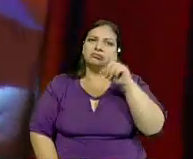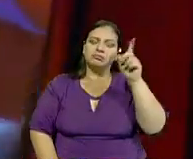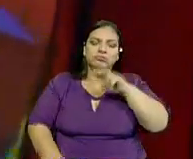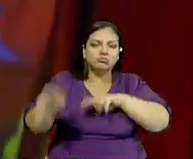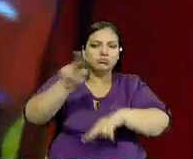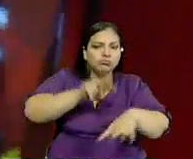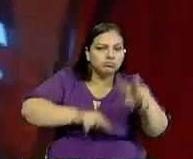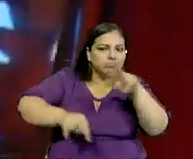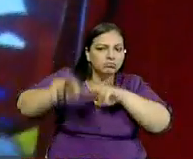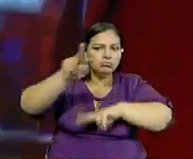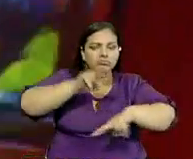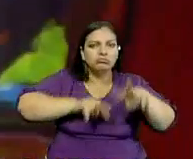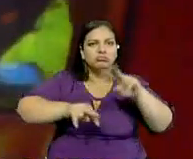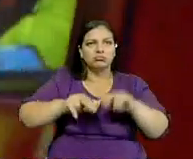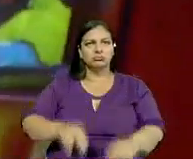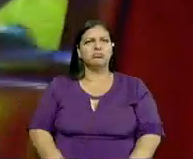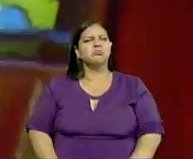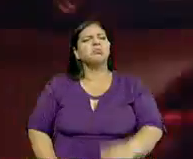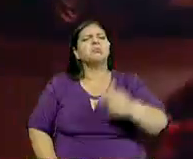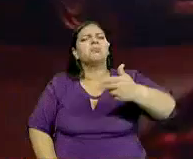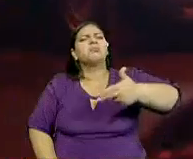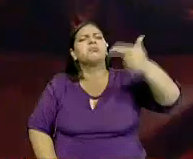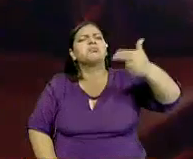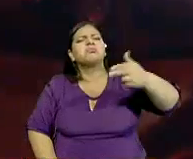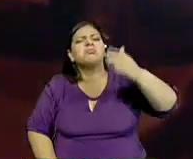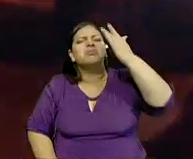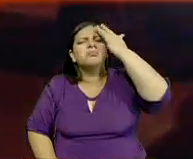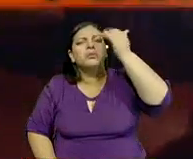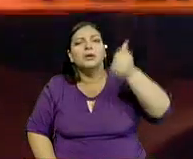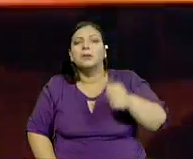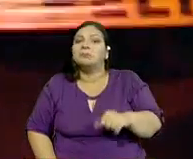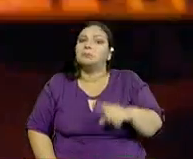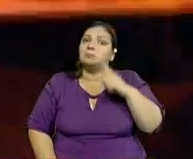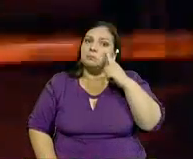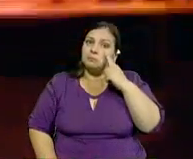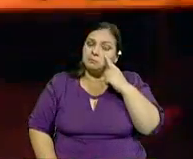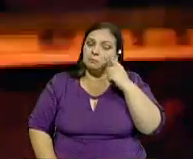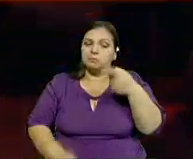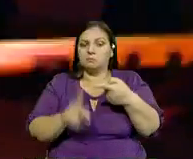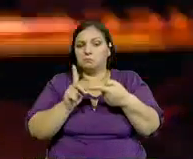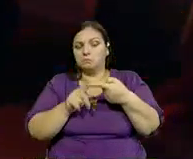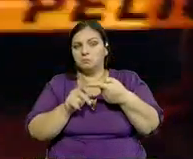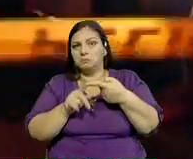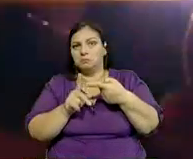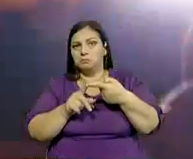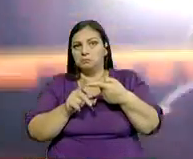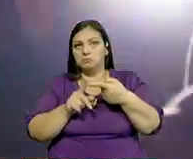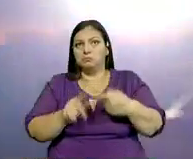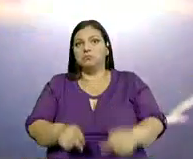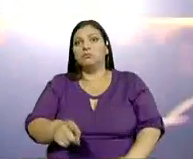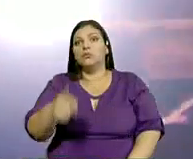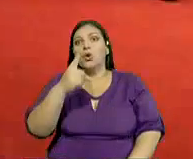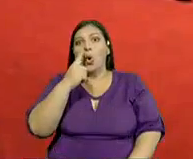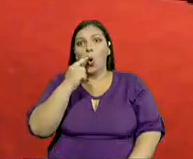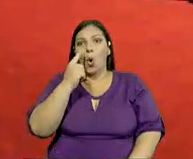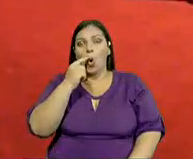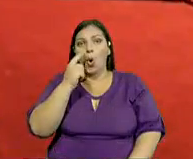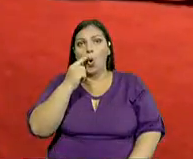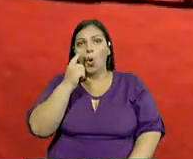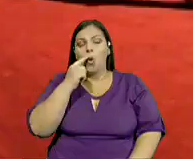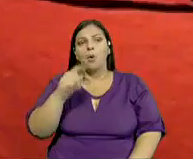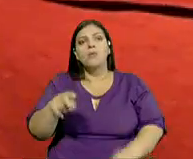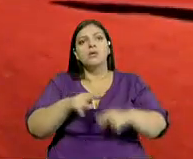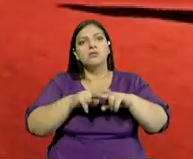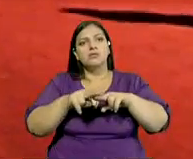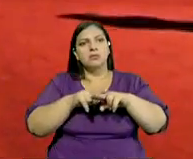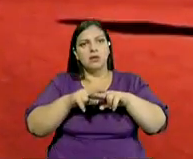Sobre las causas se manejan dos hipótesis. La primera, que el hombre se encontraba realizando una carrera y lo